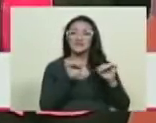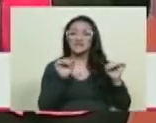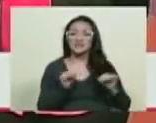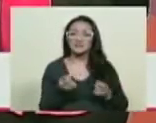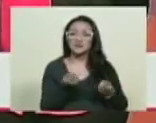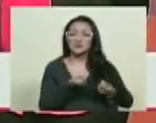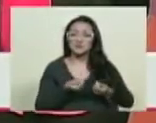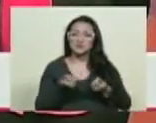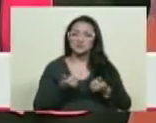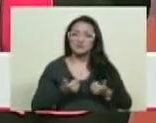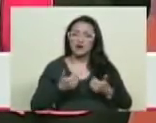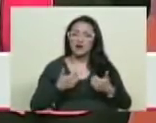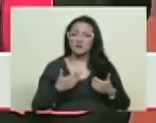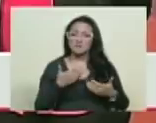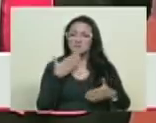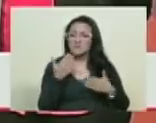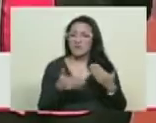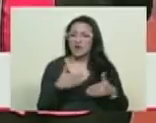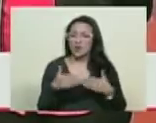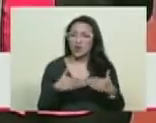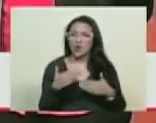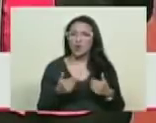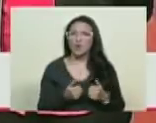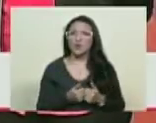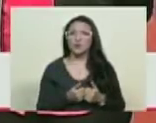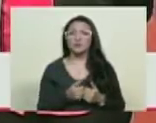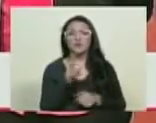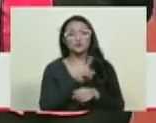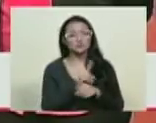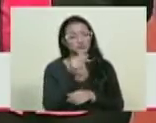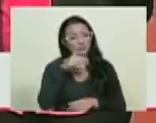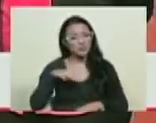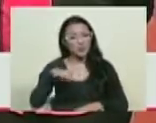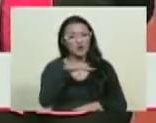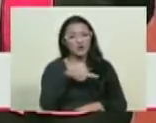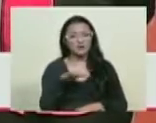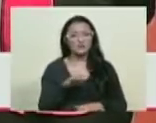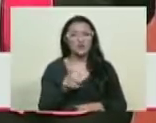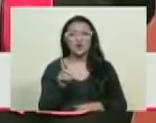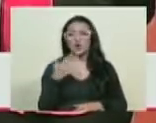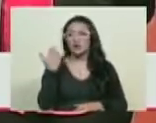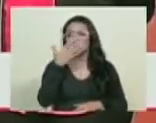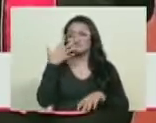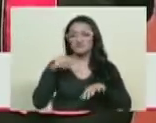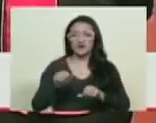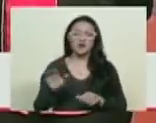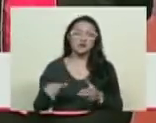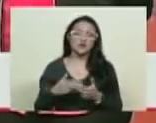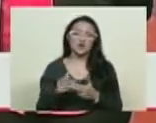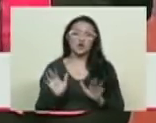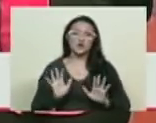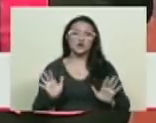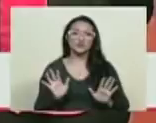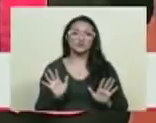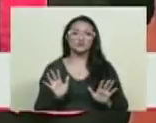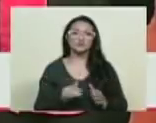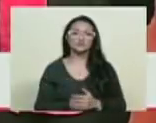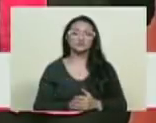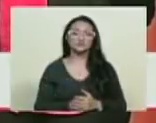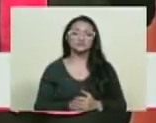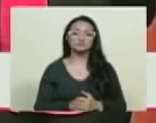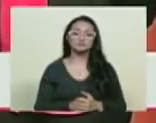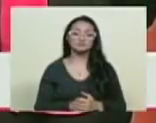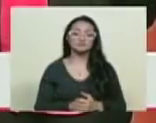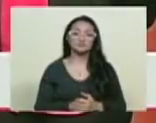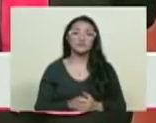monetario más sano que les sirva a los pueblos y que no les sirva a los imperios creo que es un buen paso